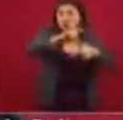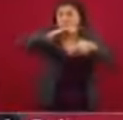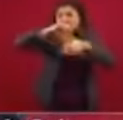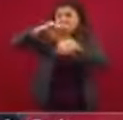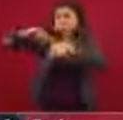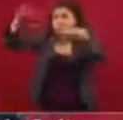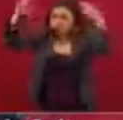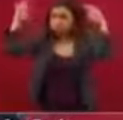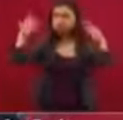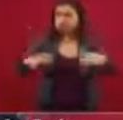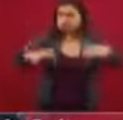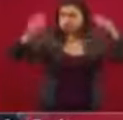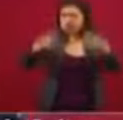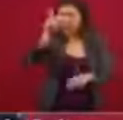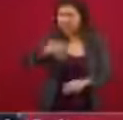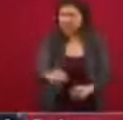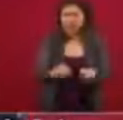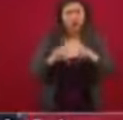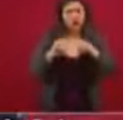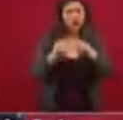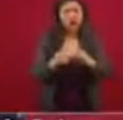esta tormenta